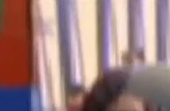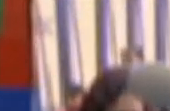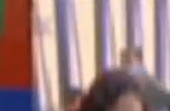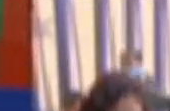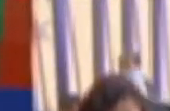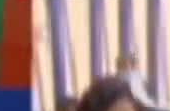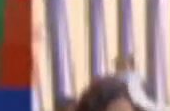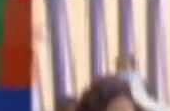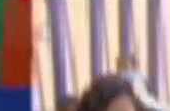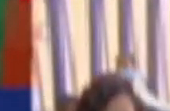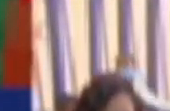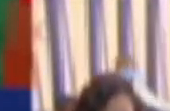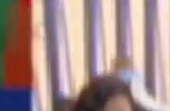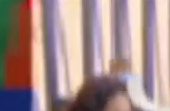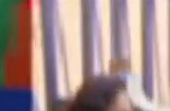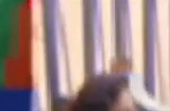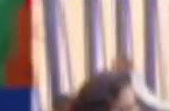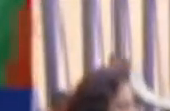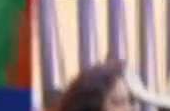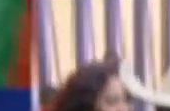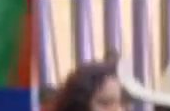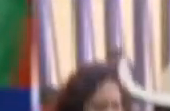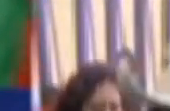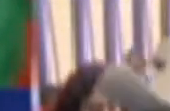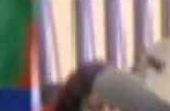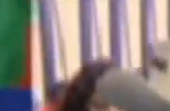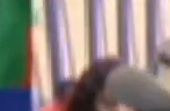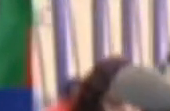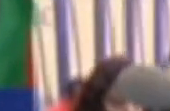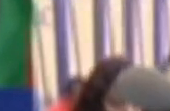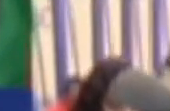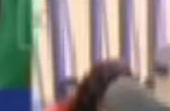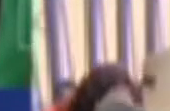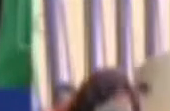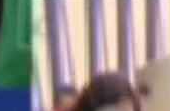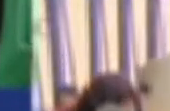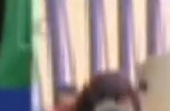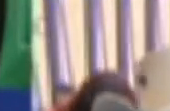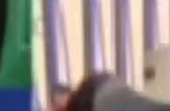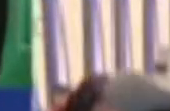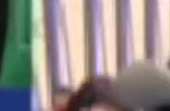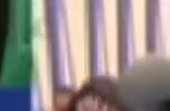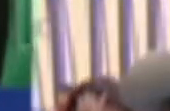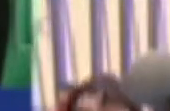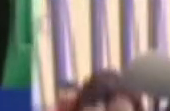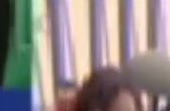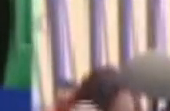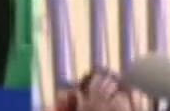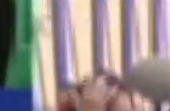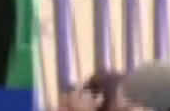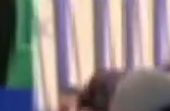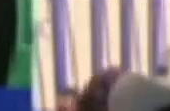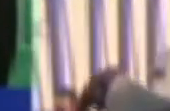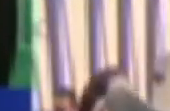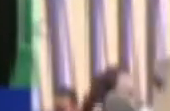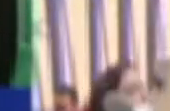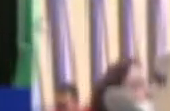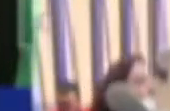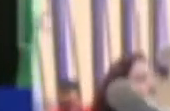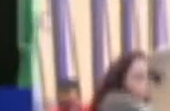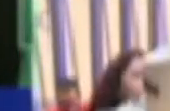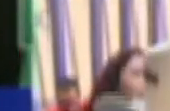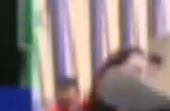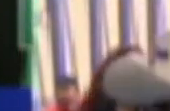partido o voten en contra de la oposición, que también lo hace de alguna manera, de manera indirecta,